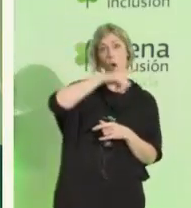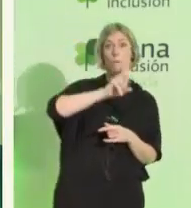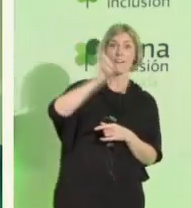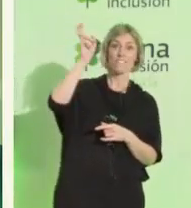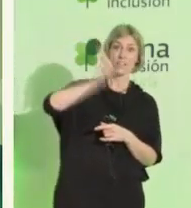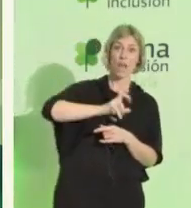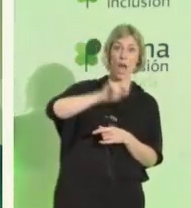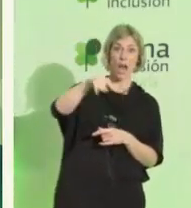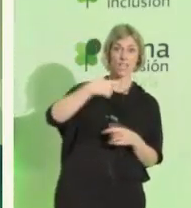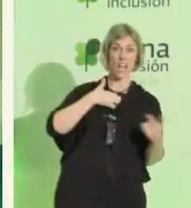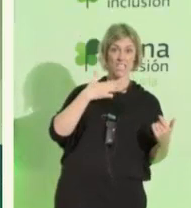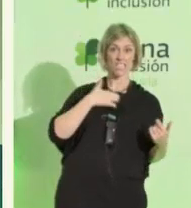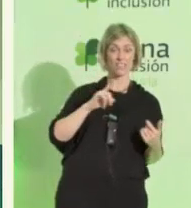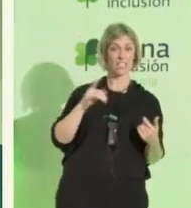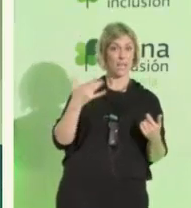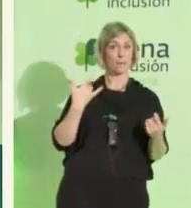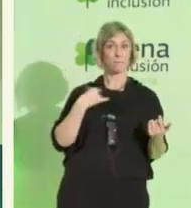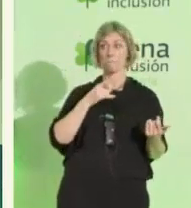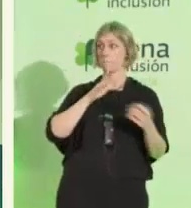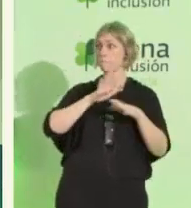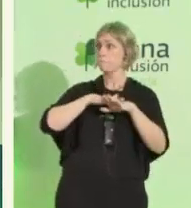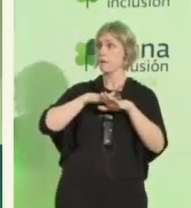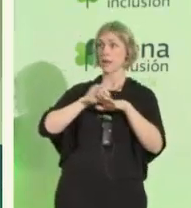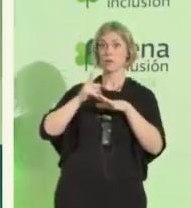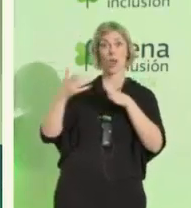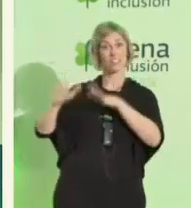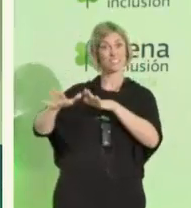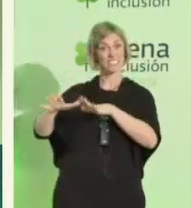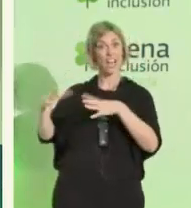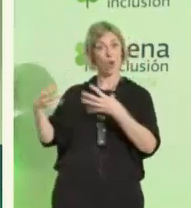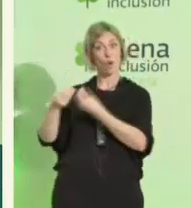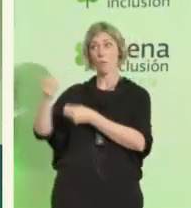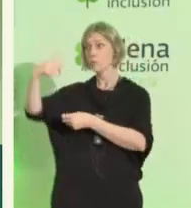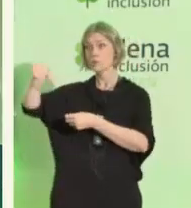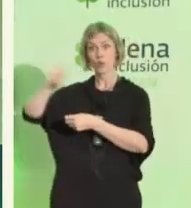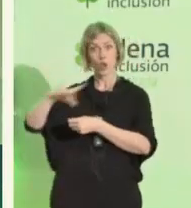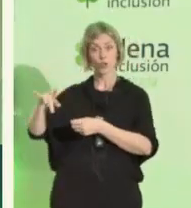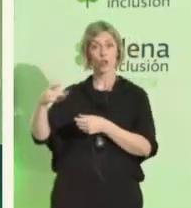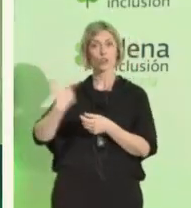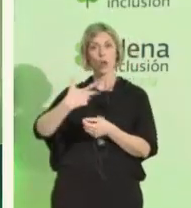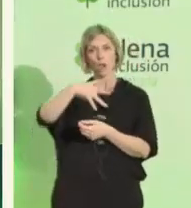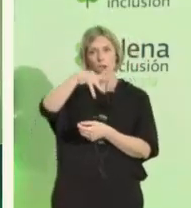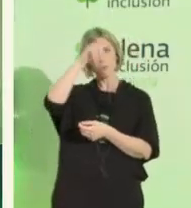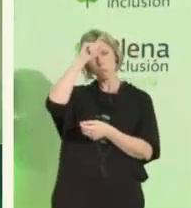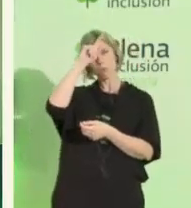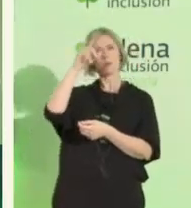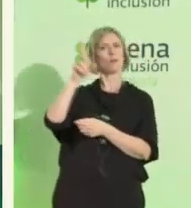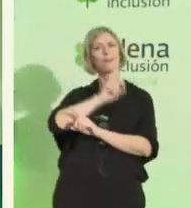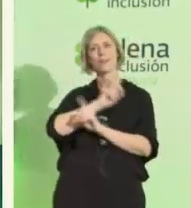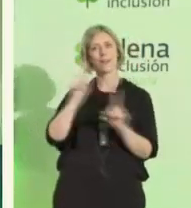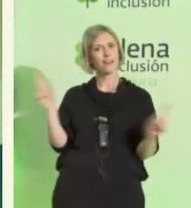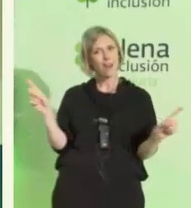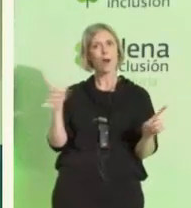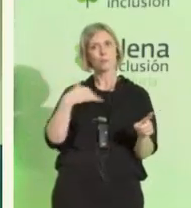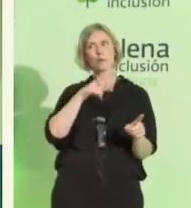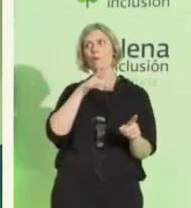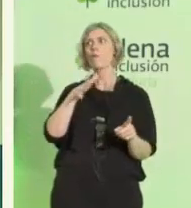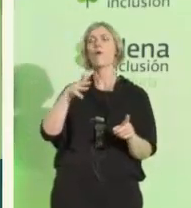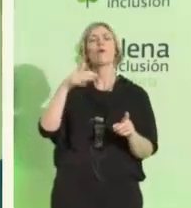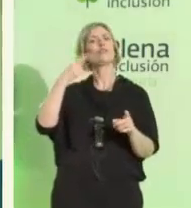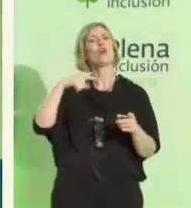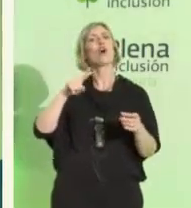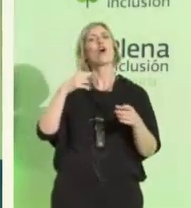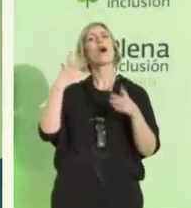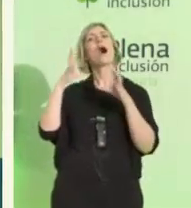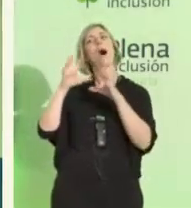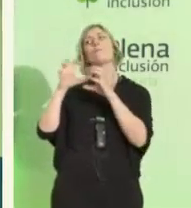todos ustedes y no me arrepiento Porque aprender muchas cosas pero escrito me dicen en las